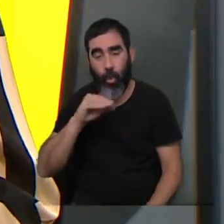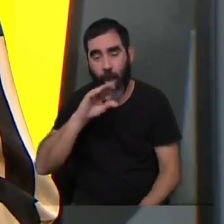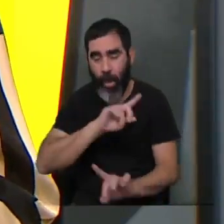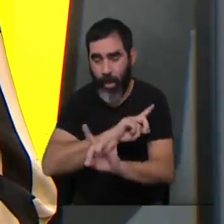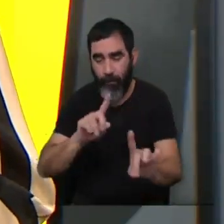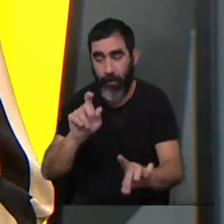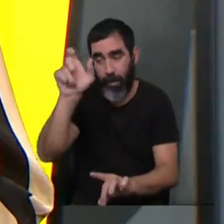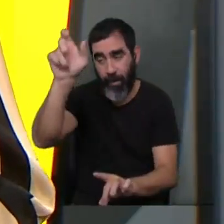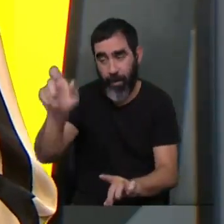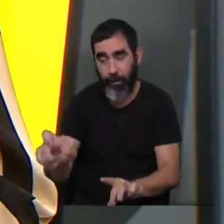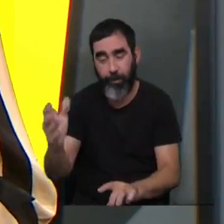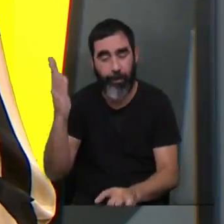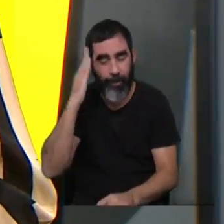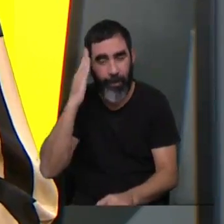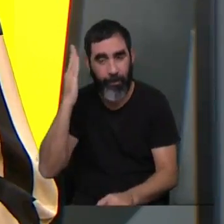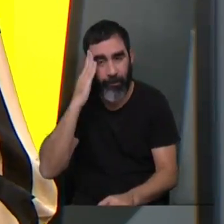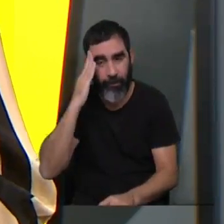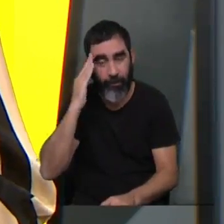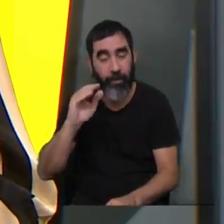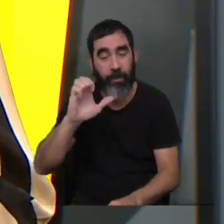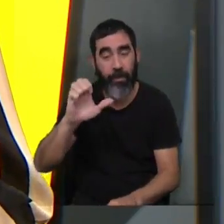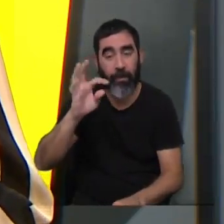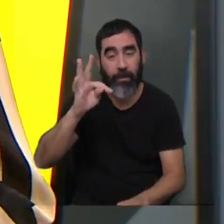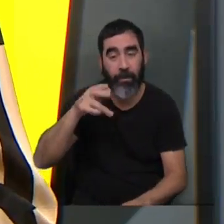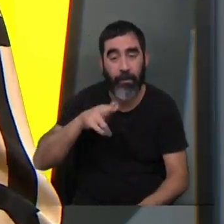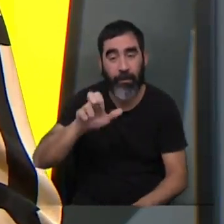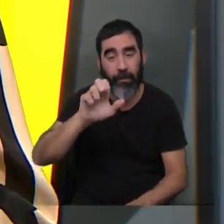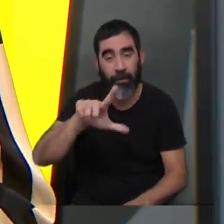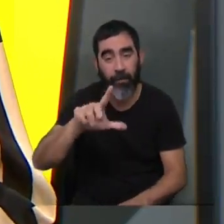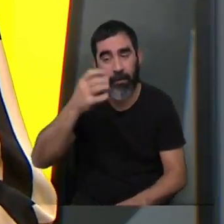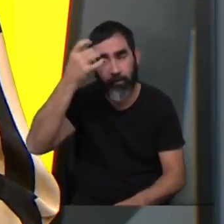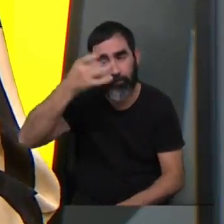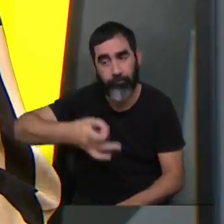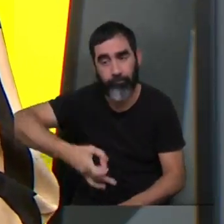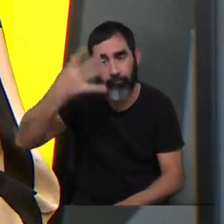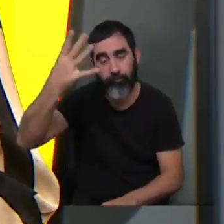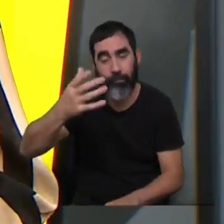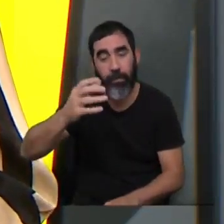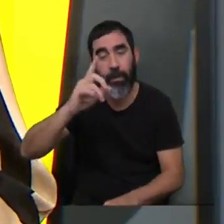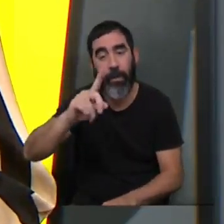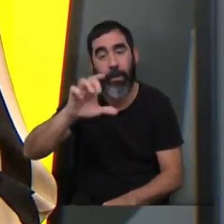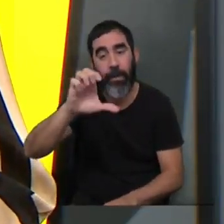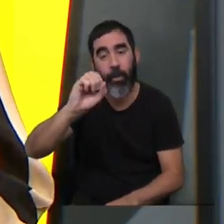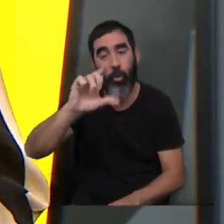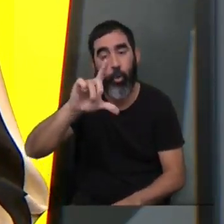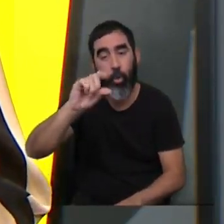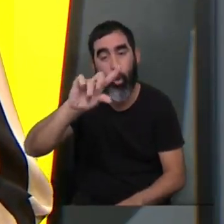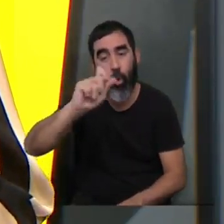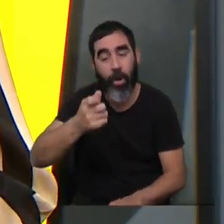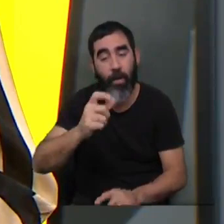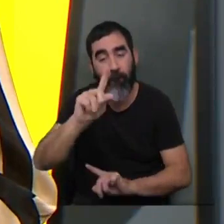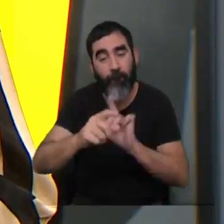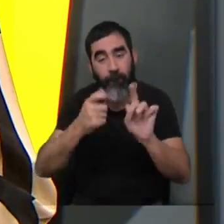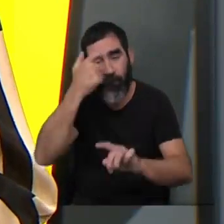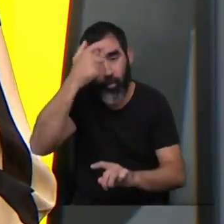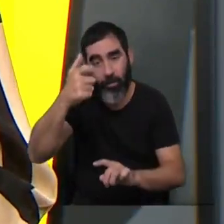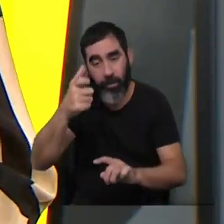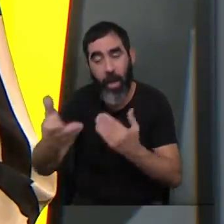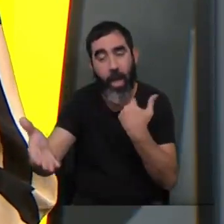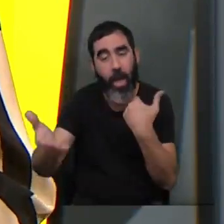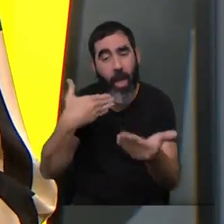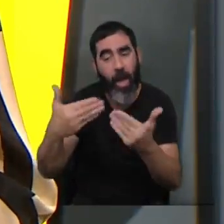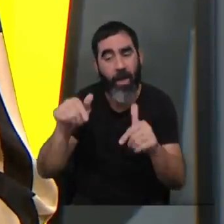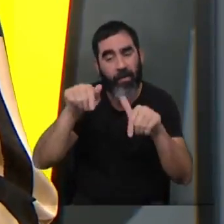la persona que sabe del tema, se llama Ethel Morales, es experta, es geóloga, de Facultad de Ciencias, y con ella